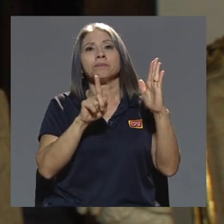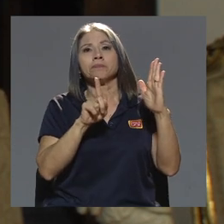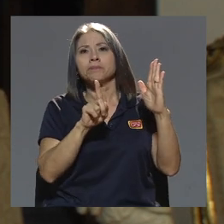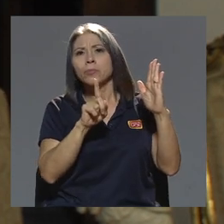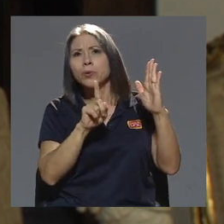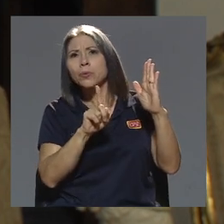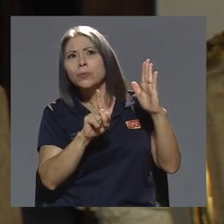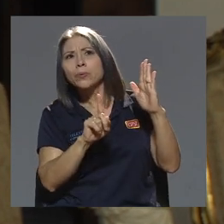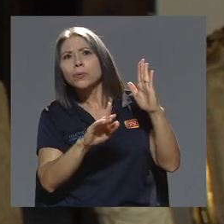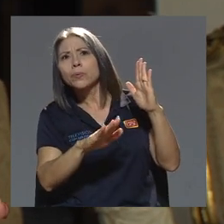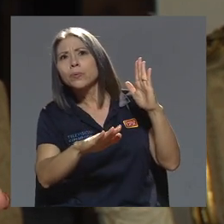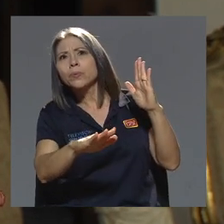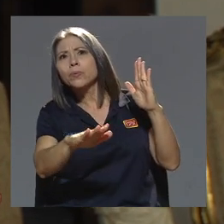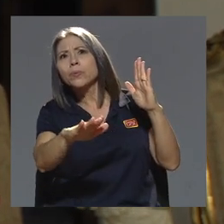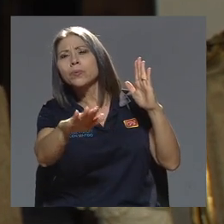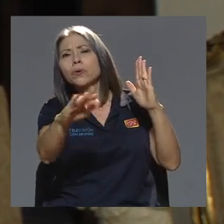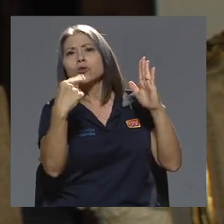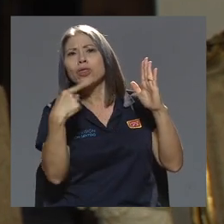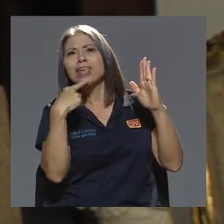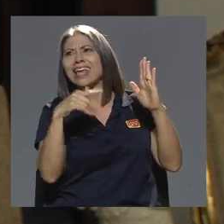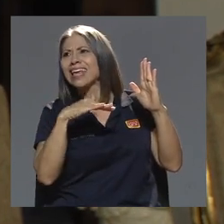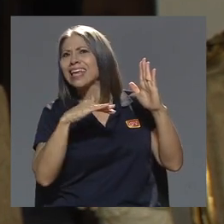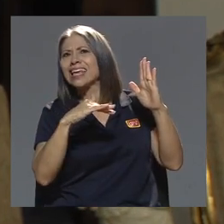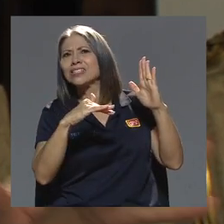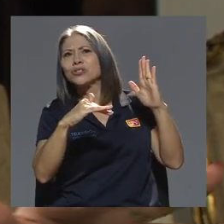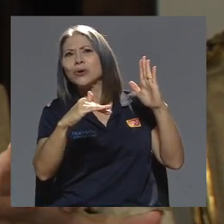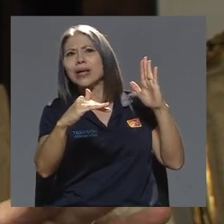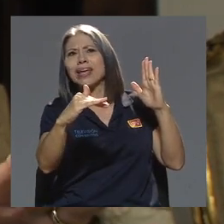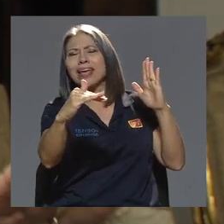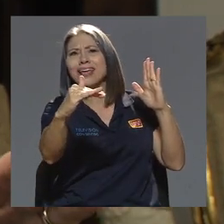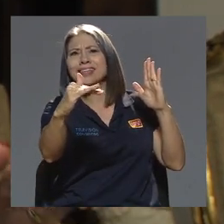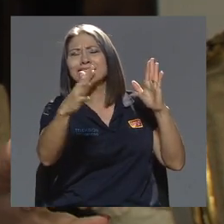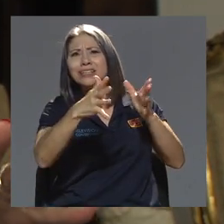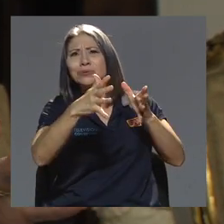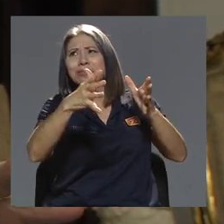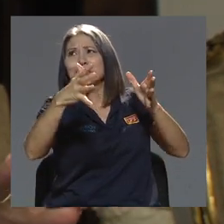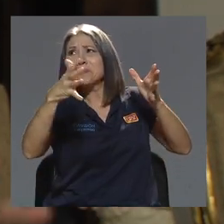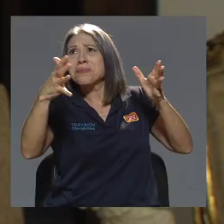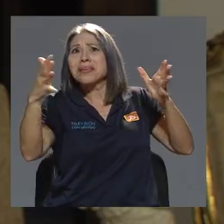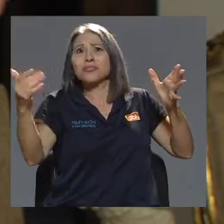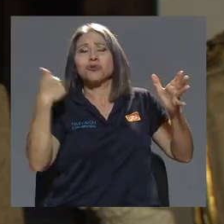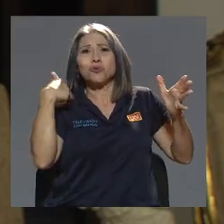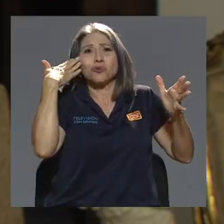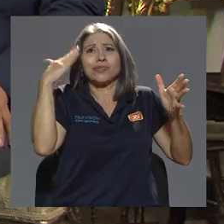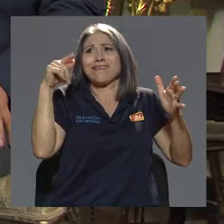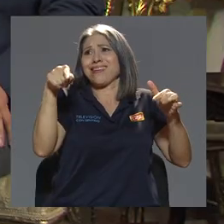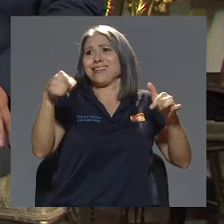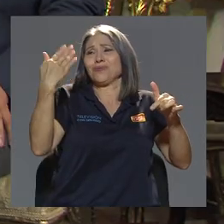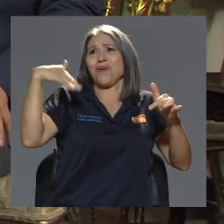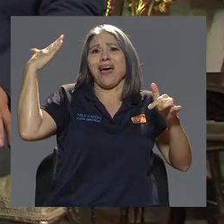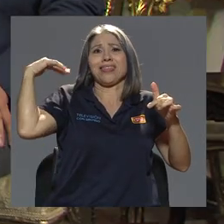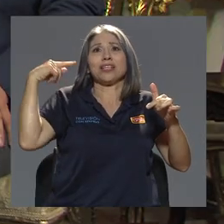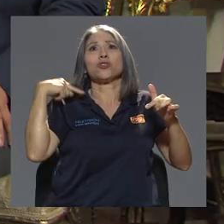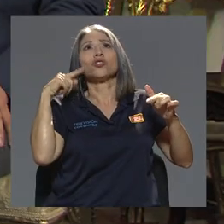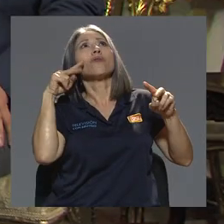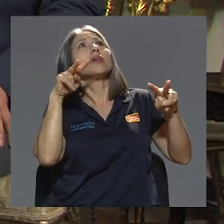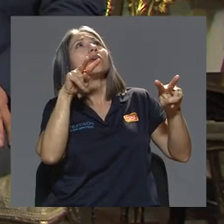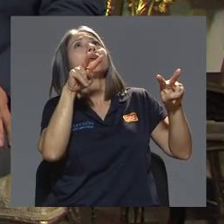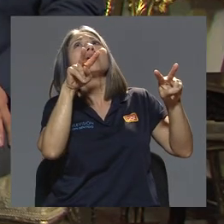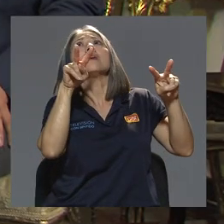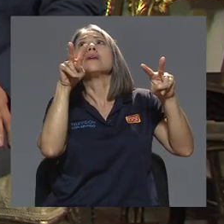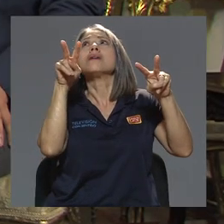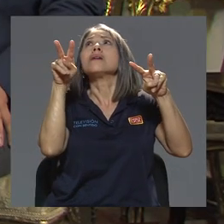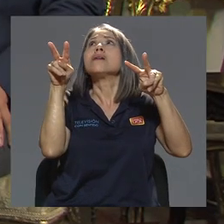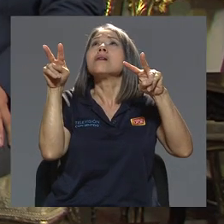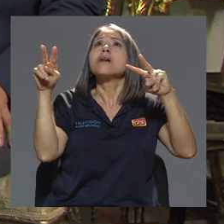¿pero esto qué es? Esto es inmenso. Yo no tenía noción de lo que era ese lugar. Y donde yo vi los techos y vi aquellos